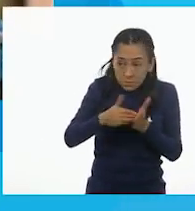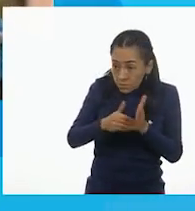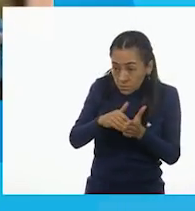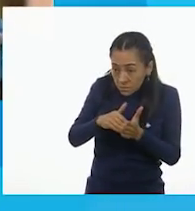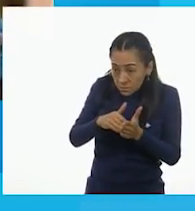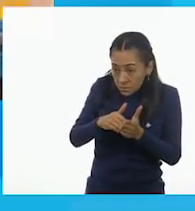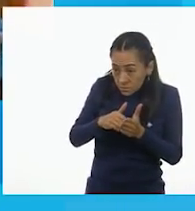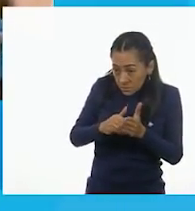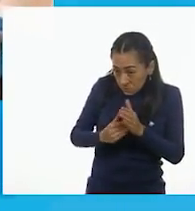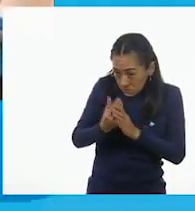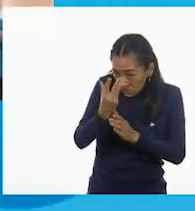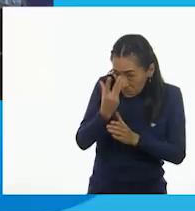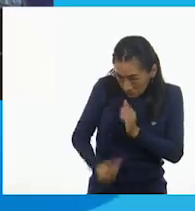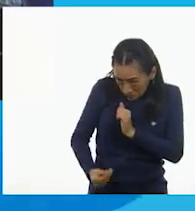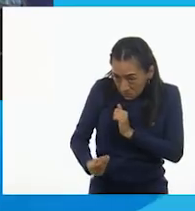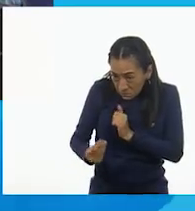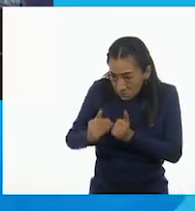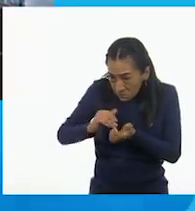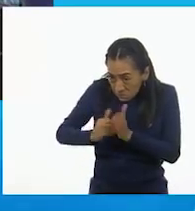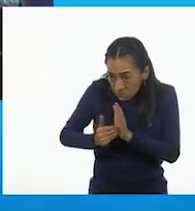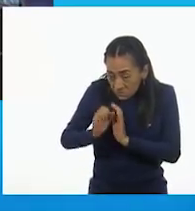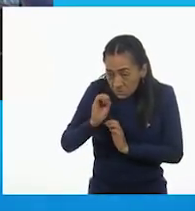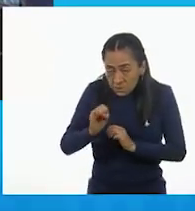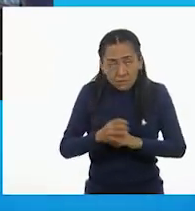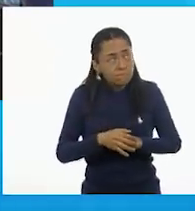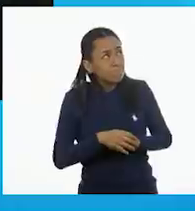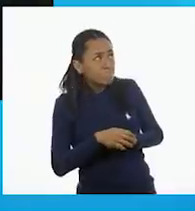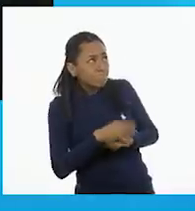Y ustedes me van a ayudar.